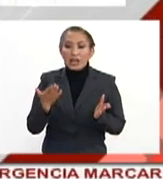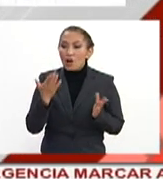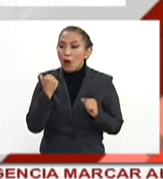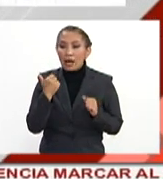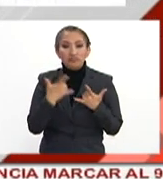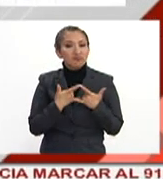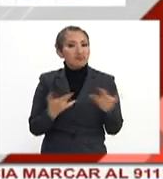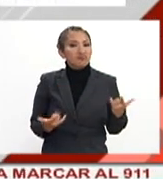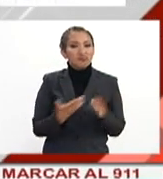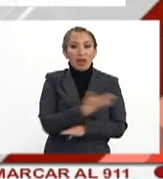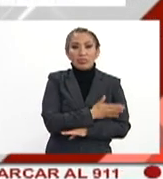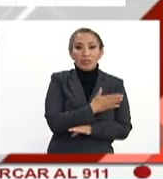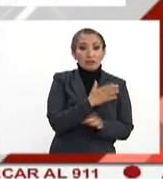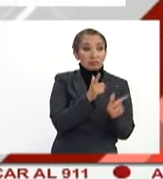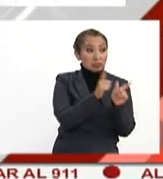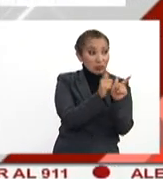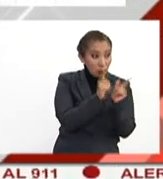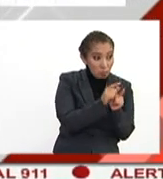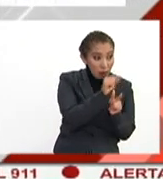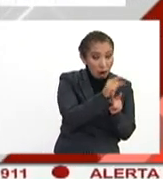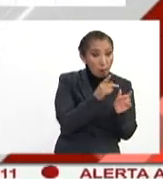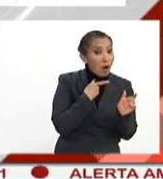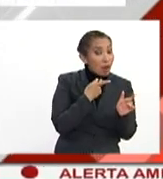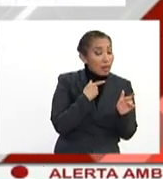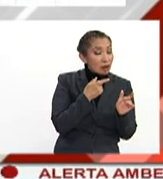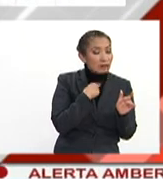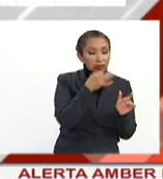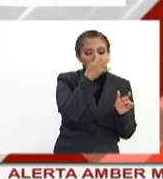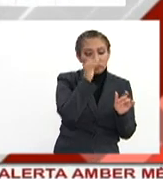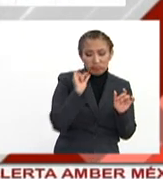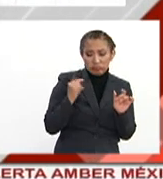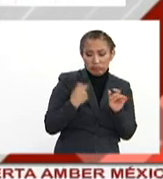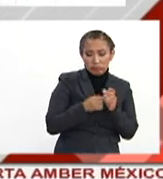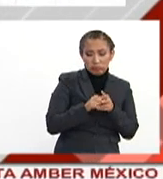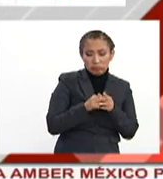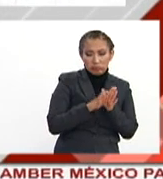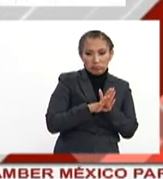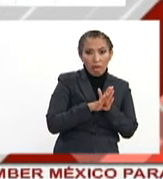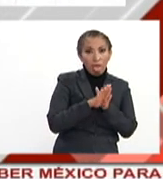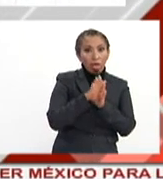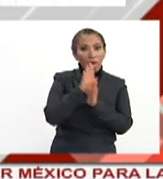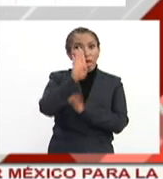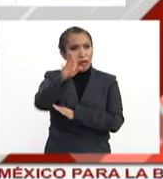un antecedente de un partido que con tan reciente formación o